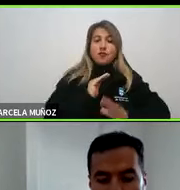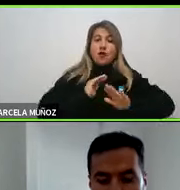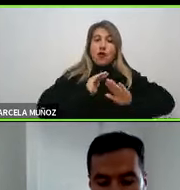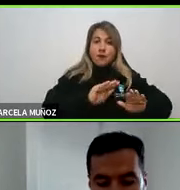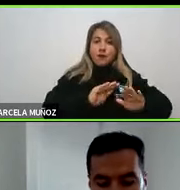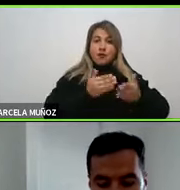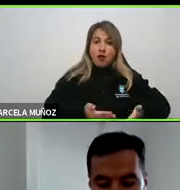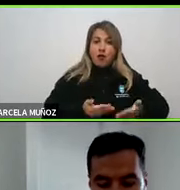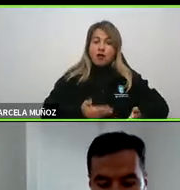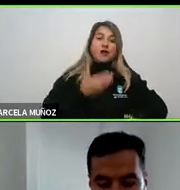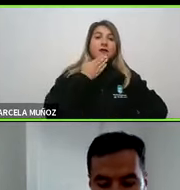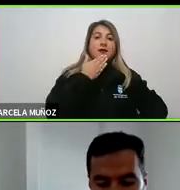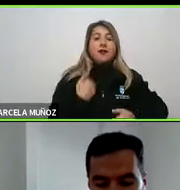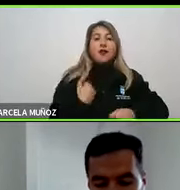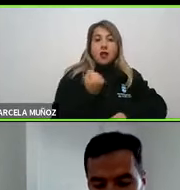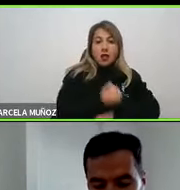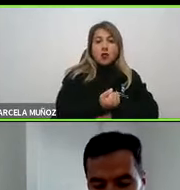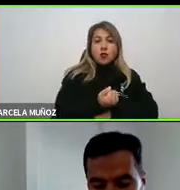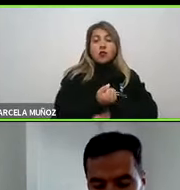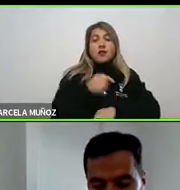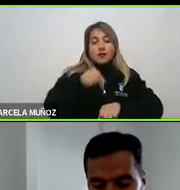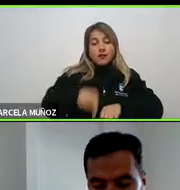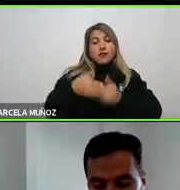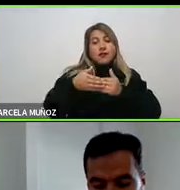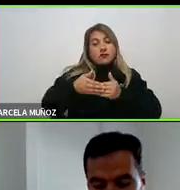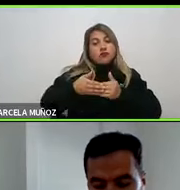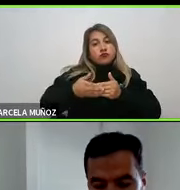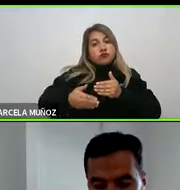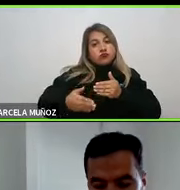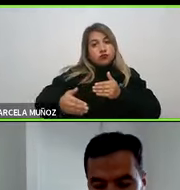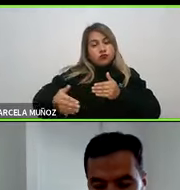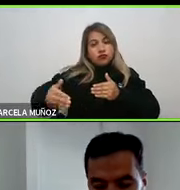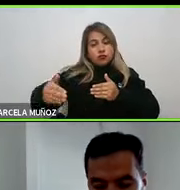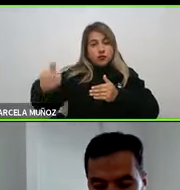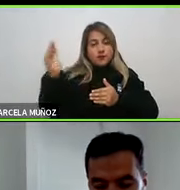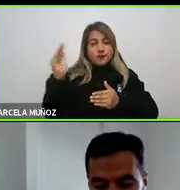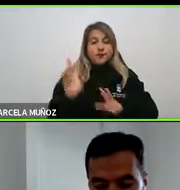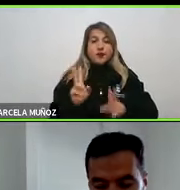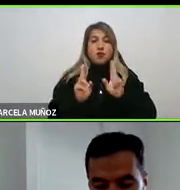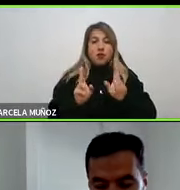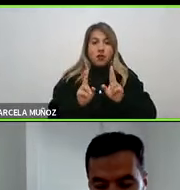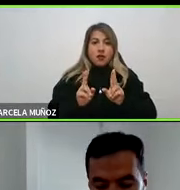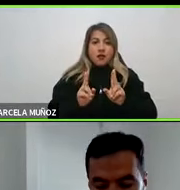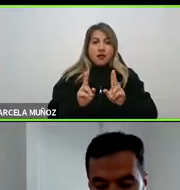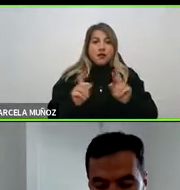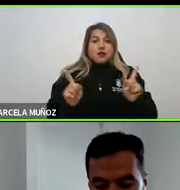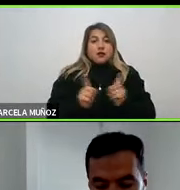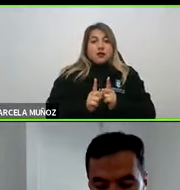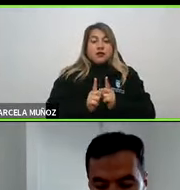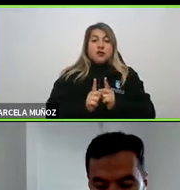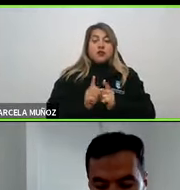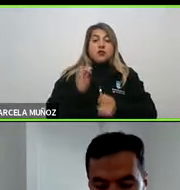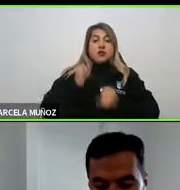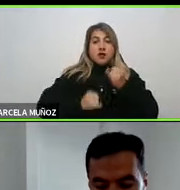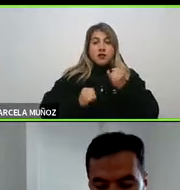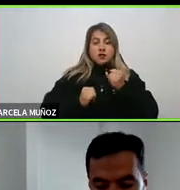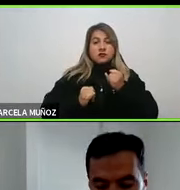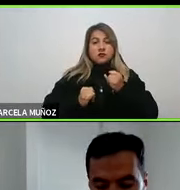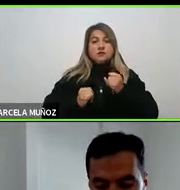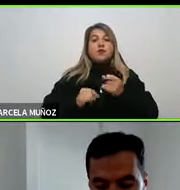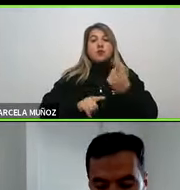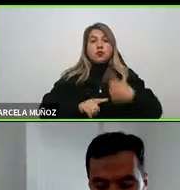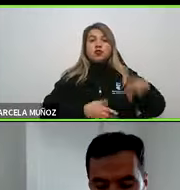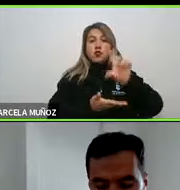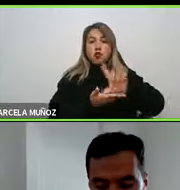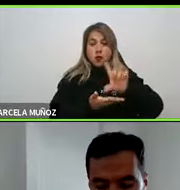y también la ayuda que vamos a tener que generar en el transcurso del tiempo y ojalá al corto, mediano plazo, en otros lugares que